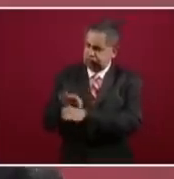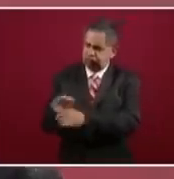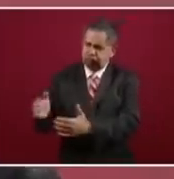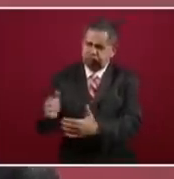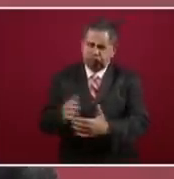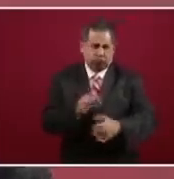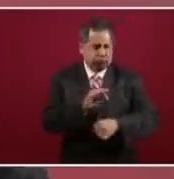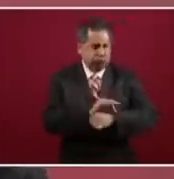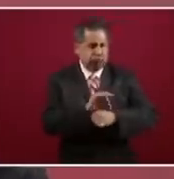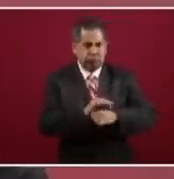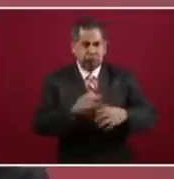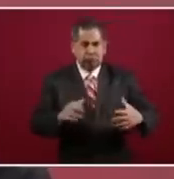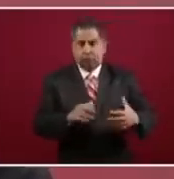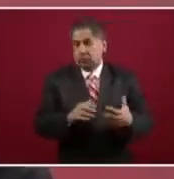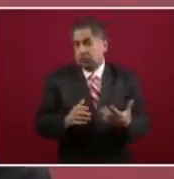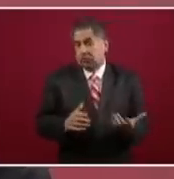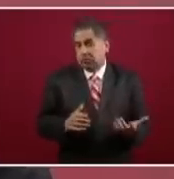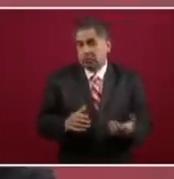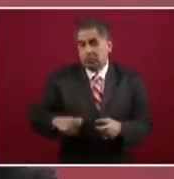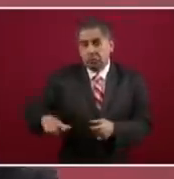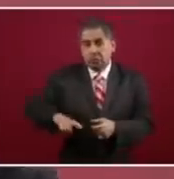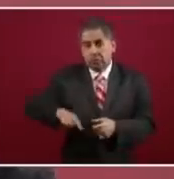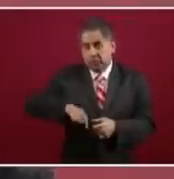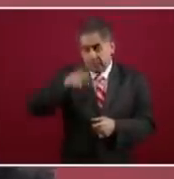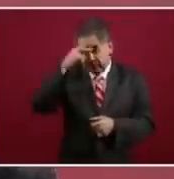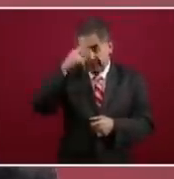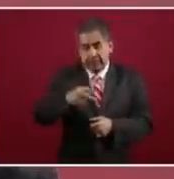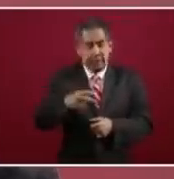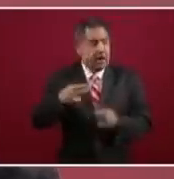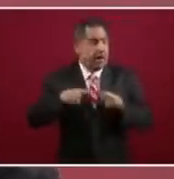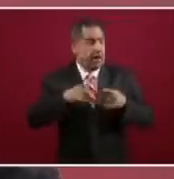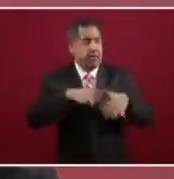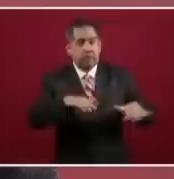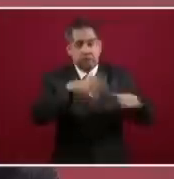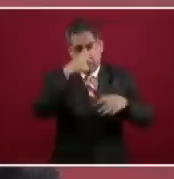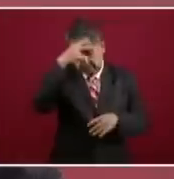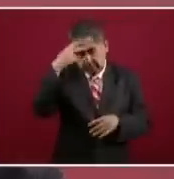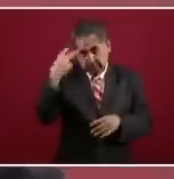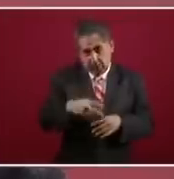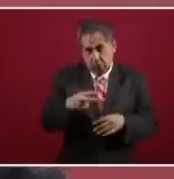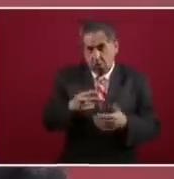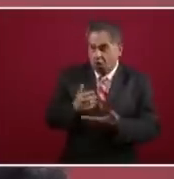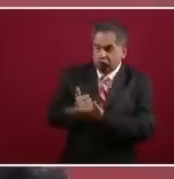dieron los gobiernos de mexico el pueblo de mexico